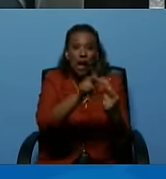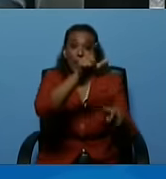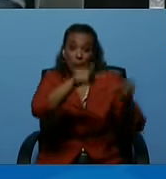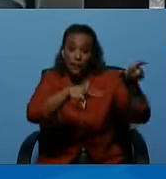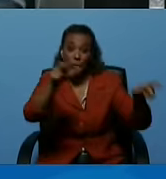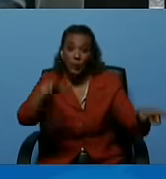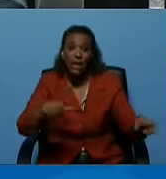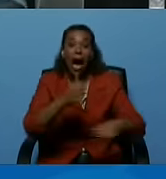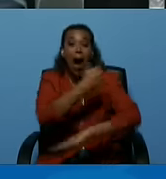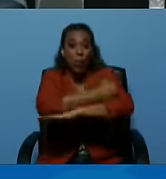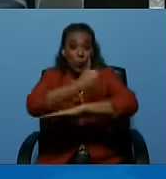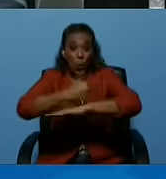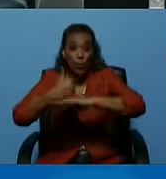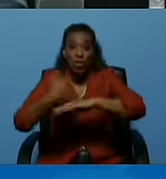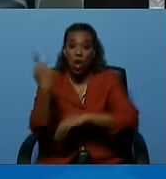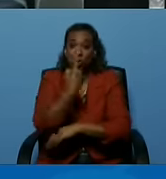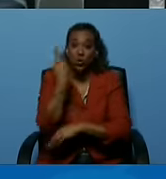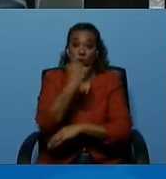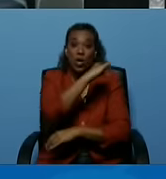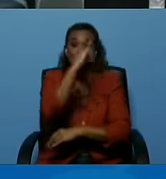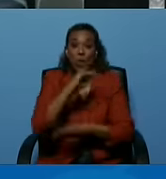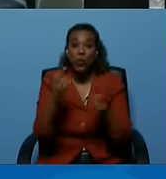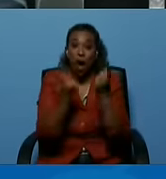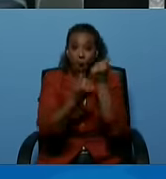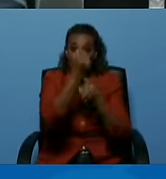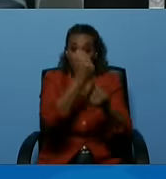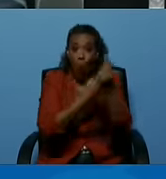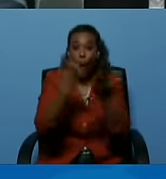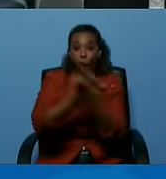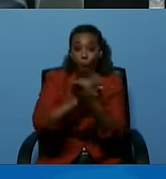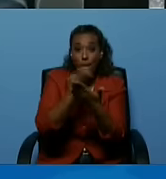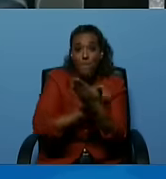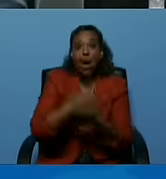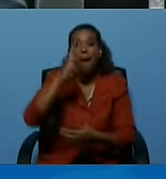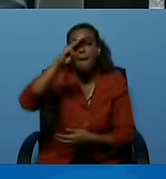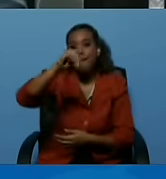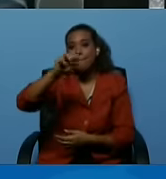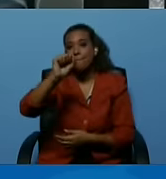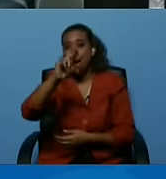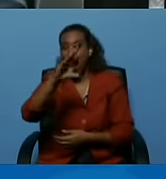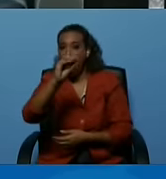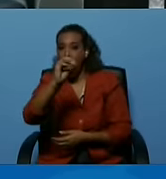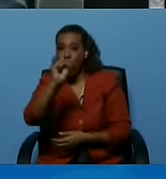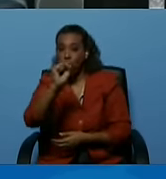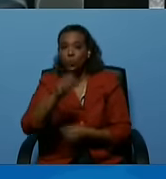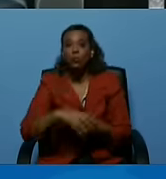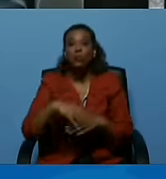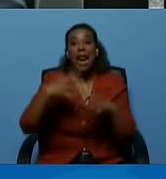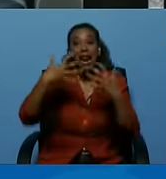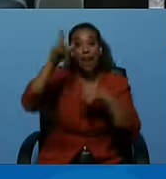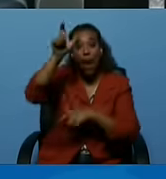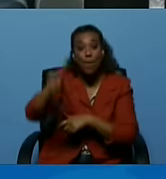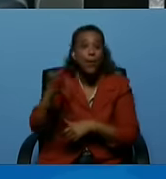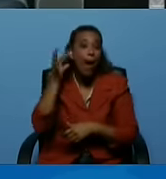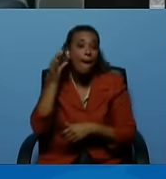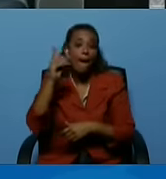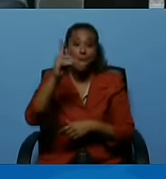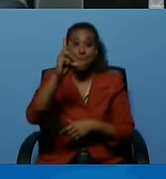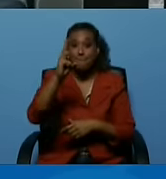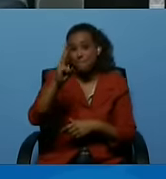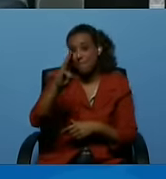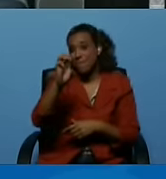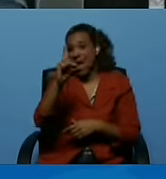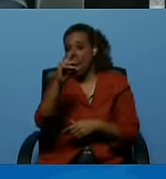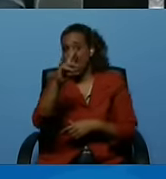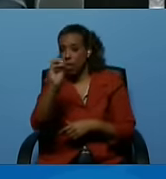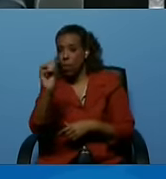la Autoridad Única de la Zona Económica Especial, Marcos Meléndez, la emprendedor Pedro Medina,